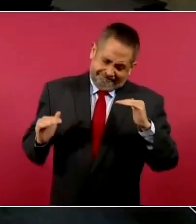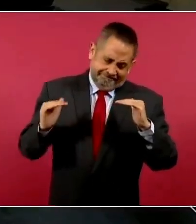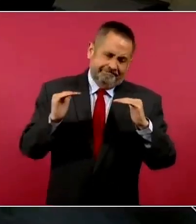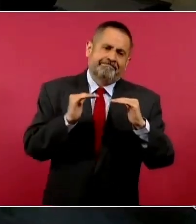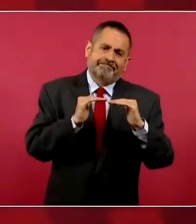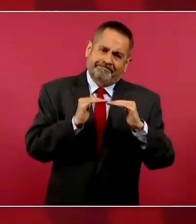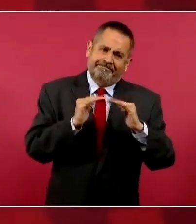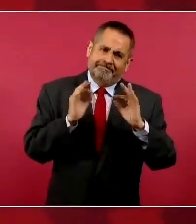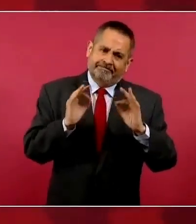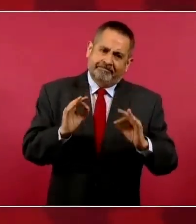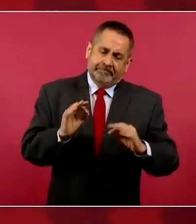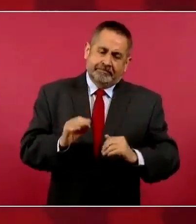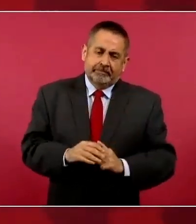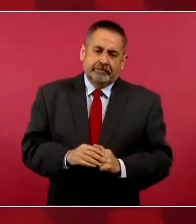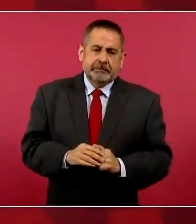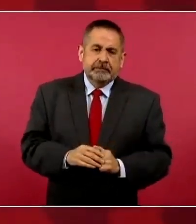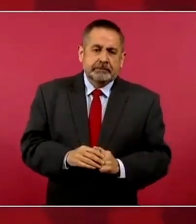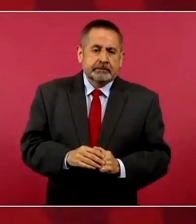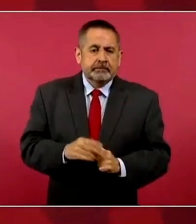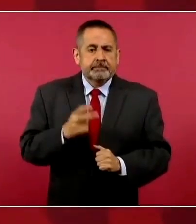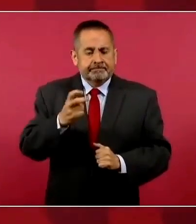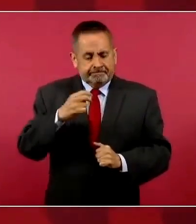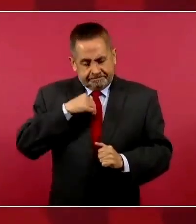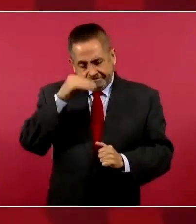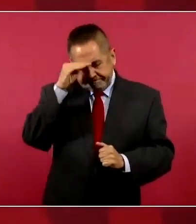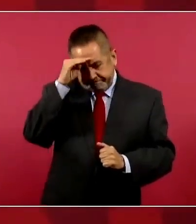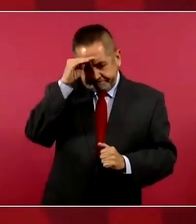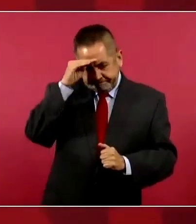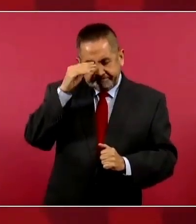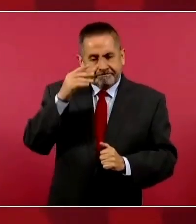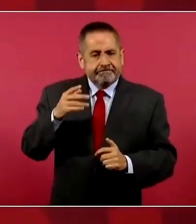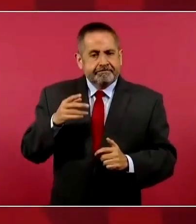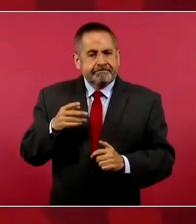Y es cuando empieza uno a ver